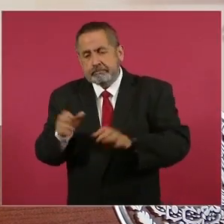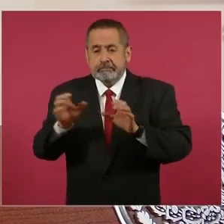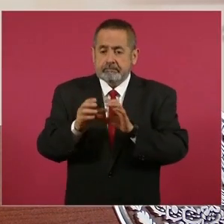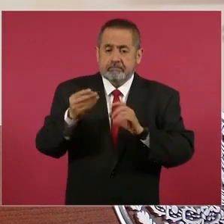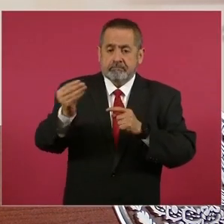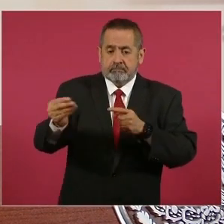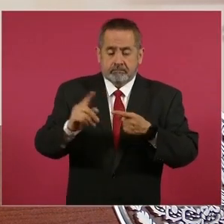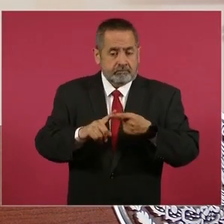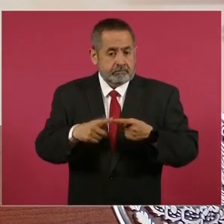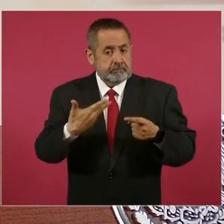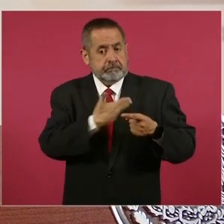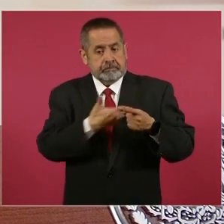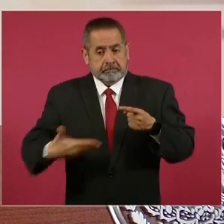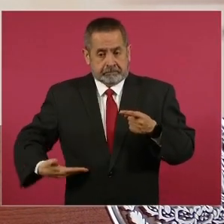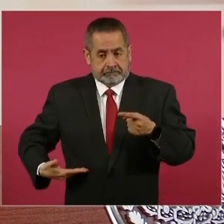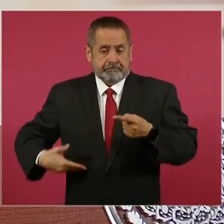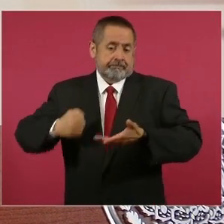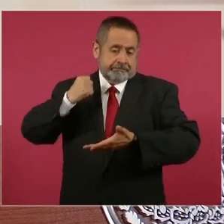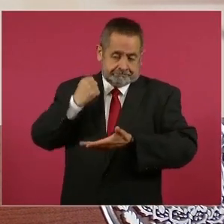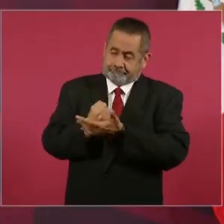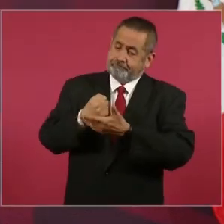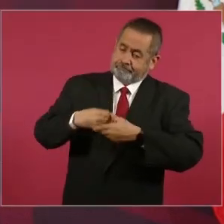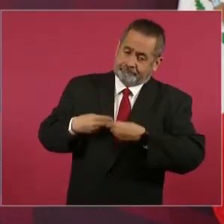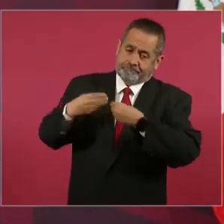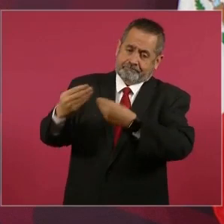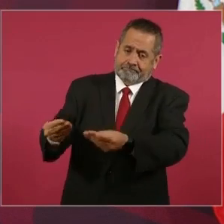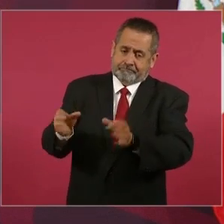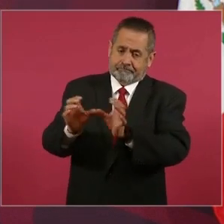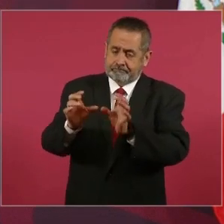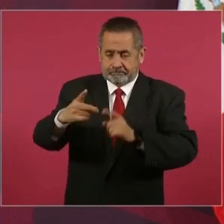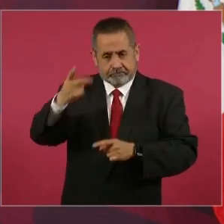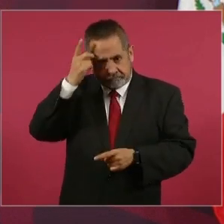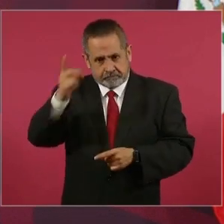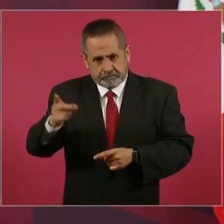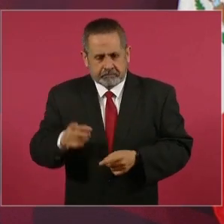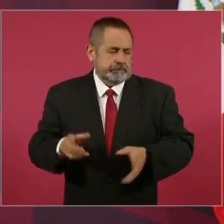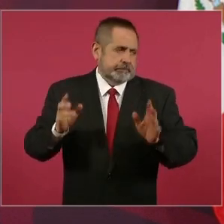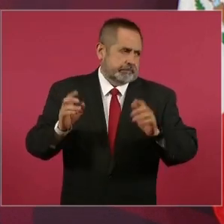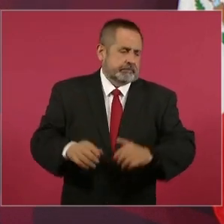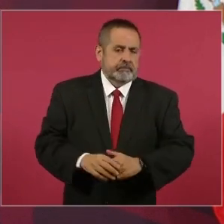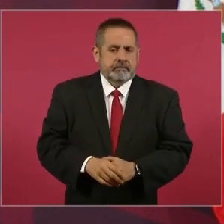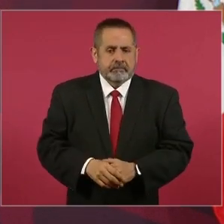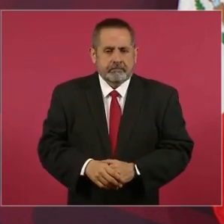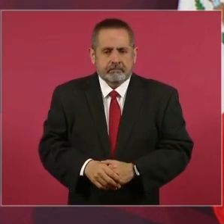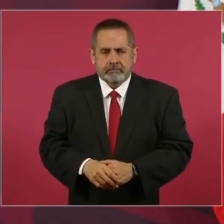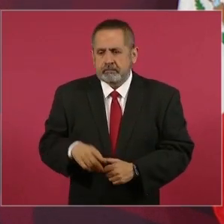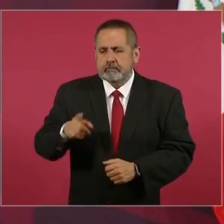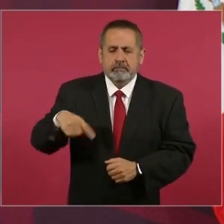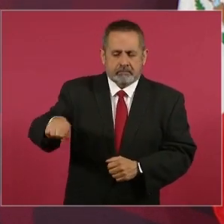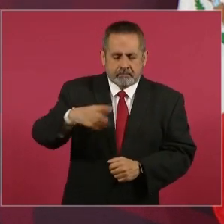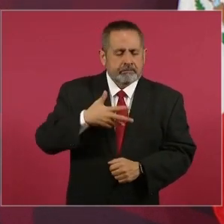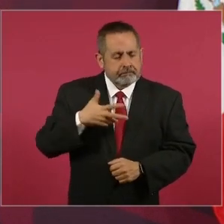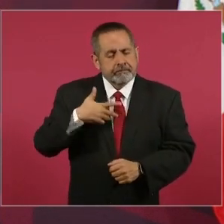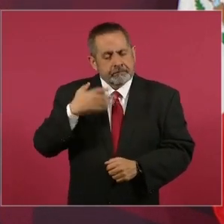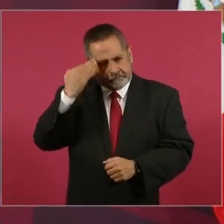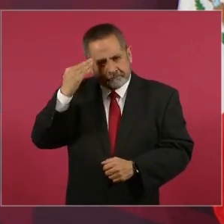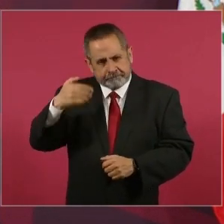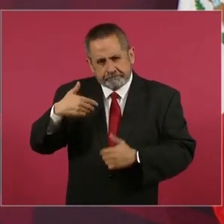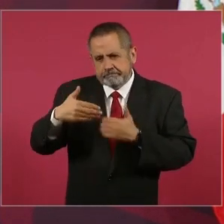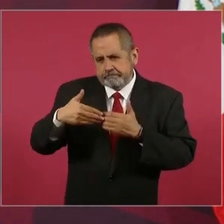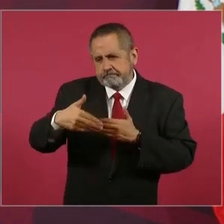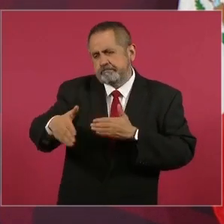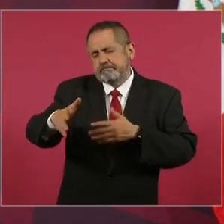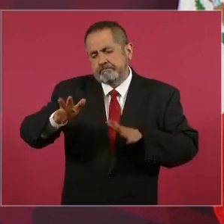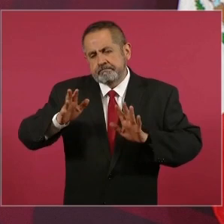el presidente les va a entregar un certificado pues ya les va a dar tiempo para que